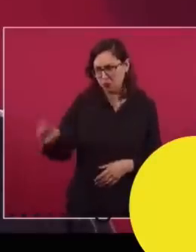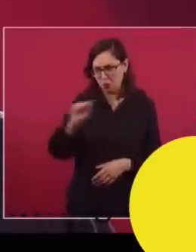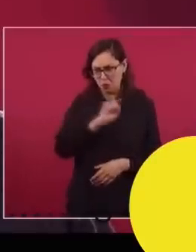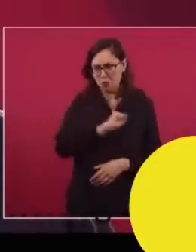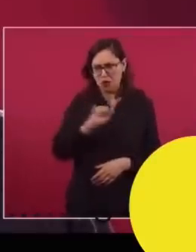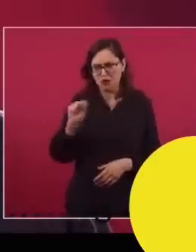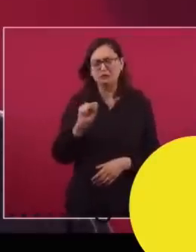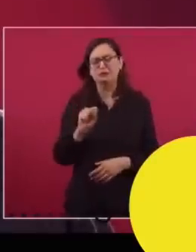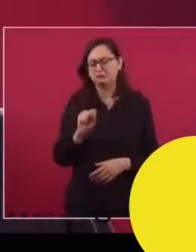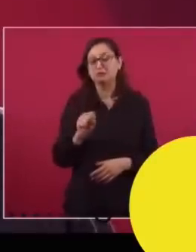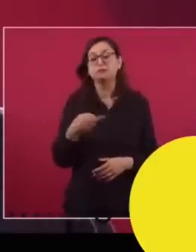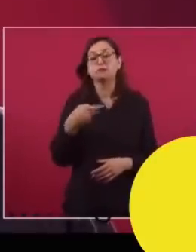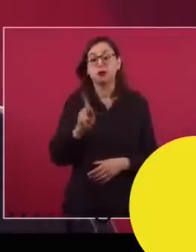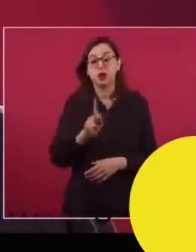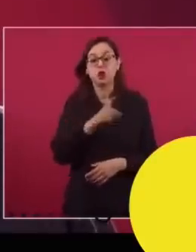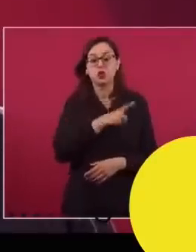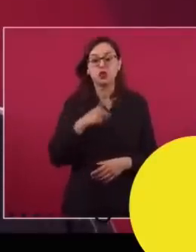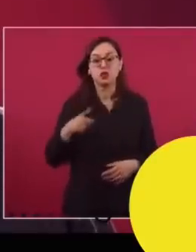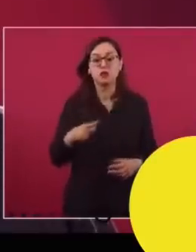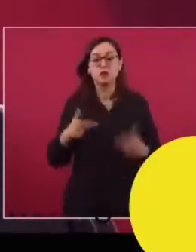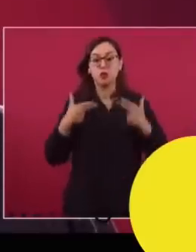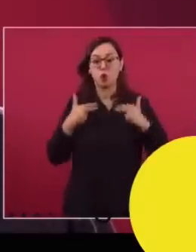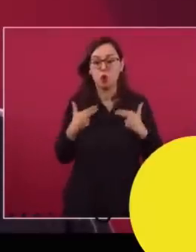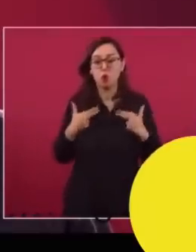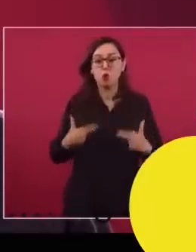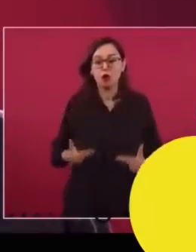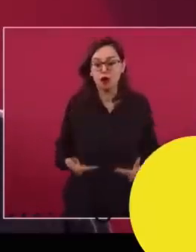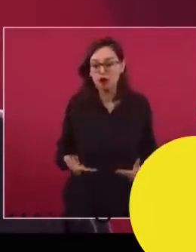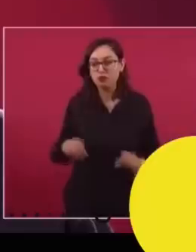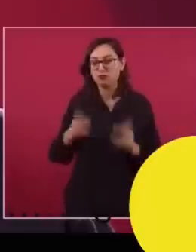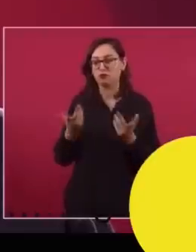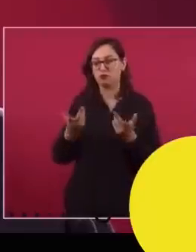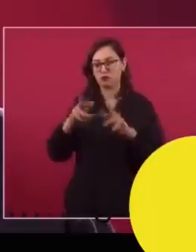a deponer su actitud.